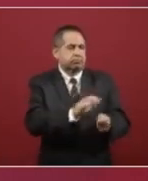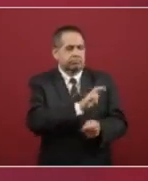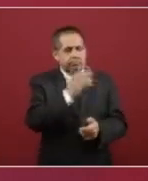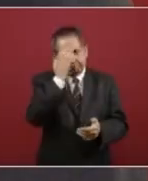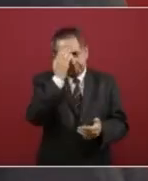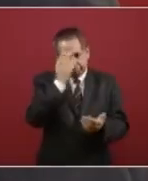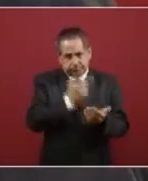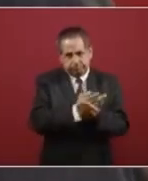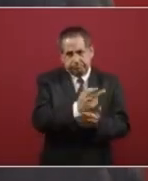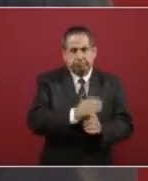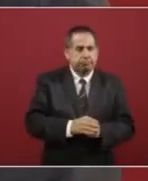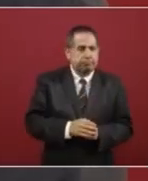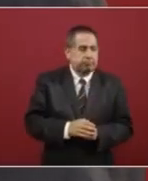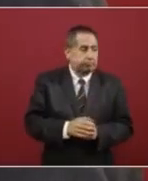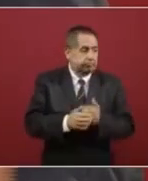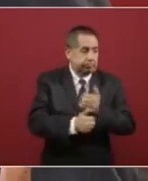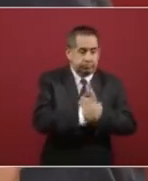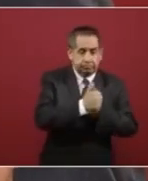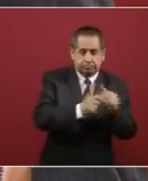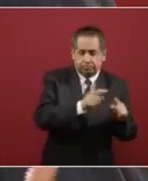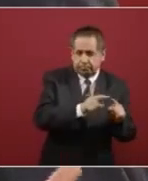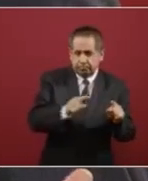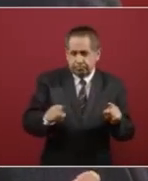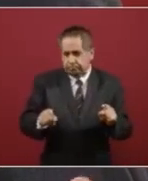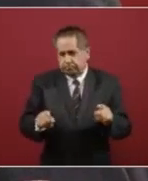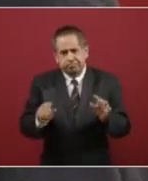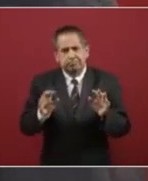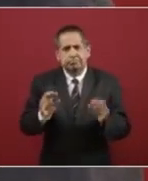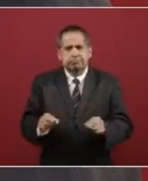Si compiten en eso